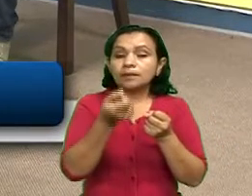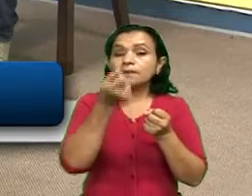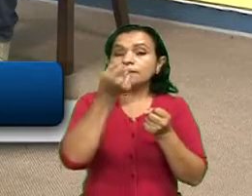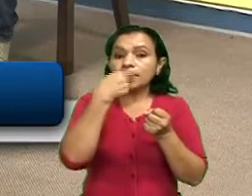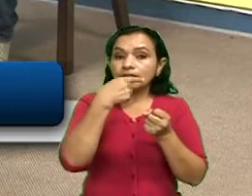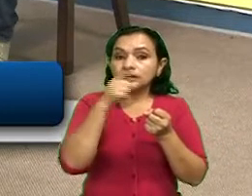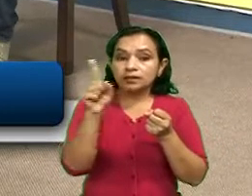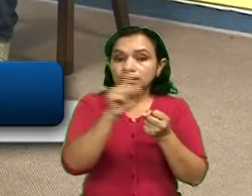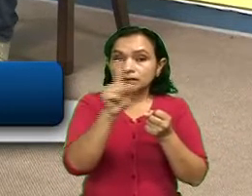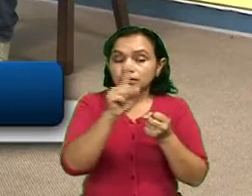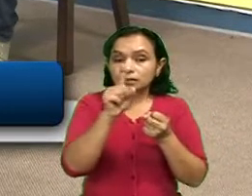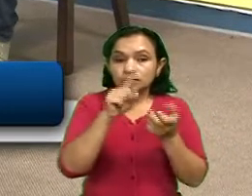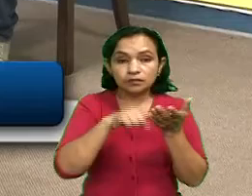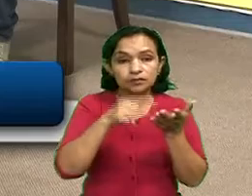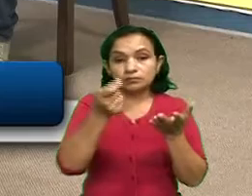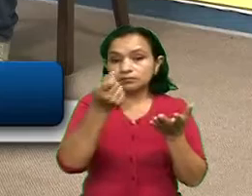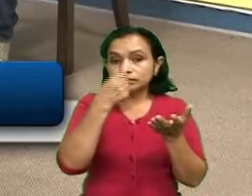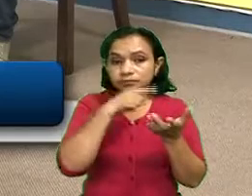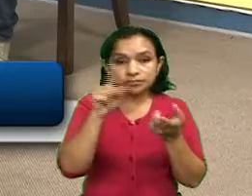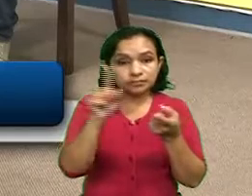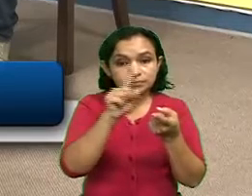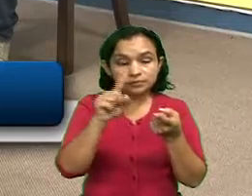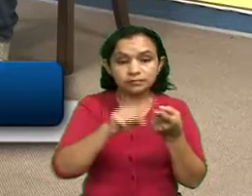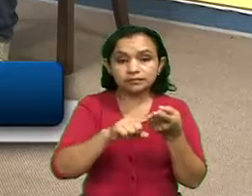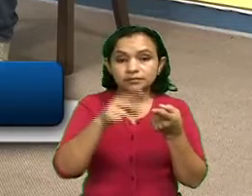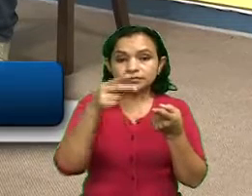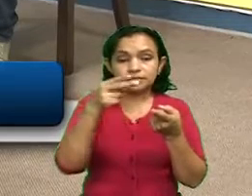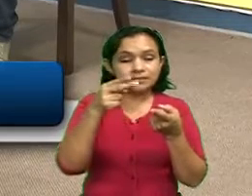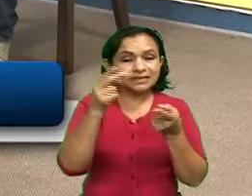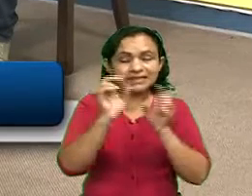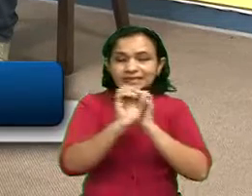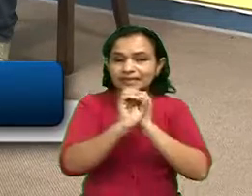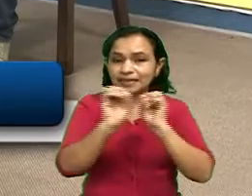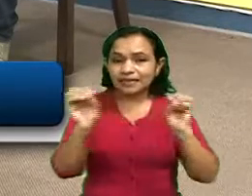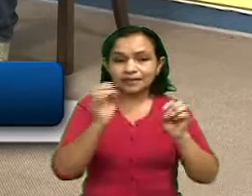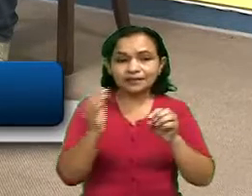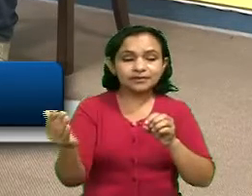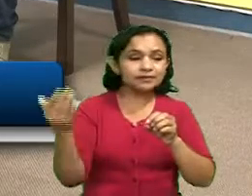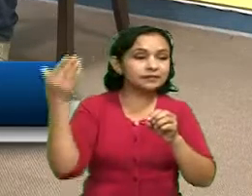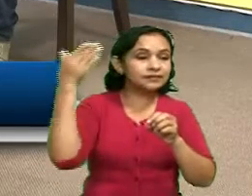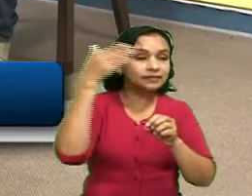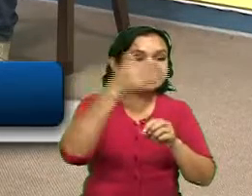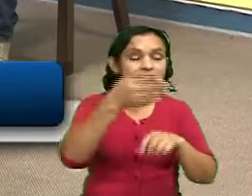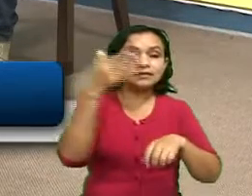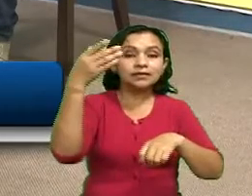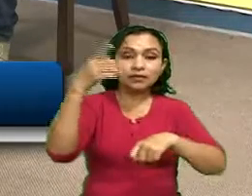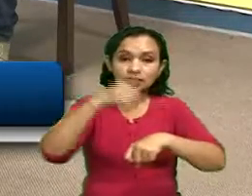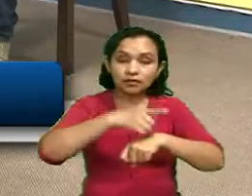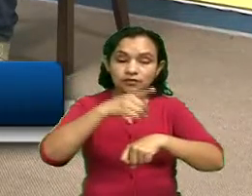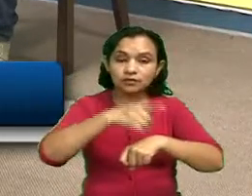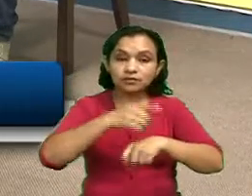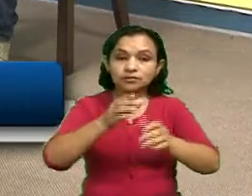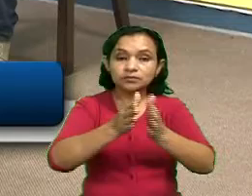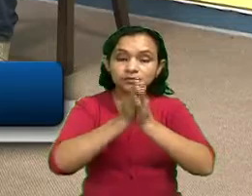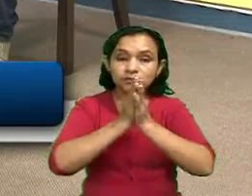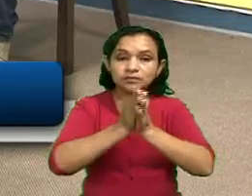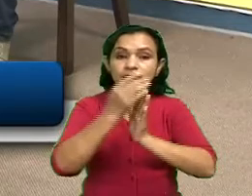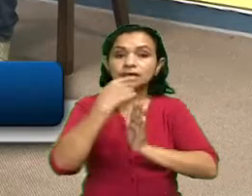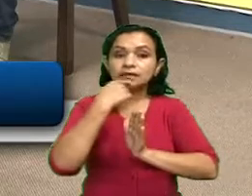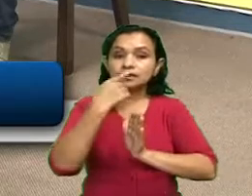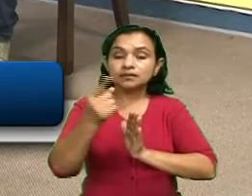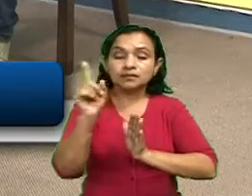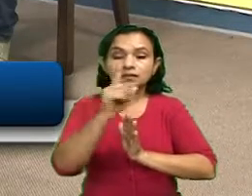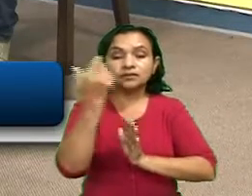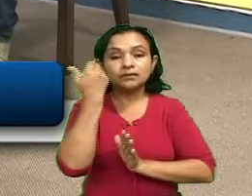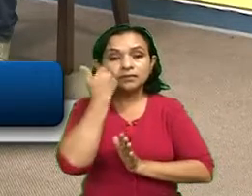para ni acetaminofén, ni ibuprofeno, ni nada, sino irse directamente a la unidad de salud para descartar, pues, que no sea